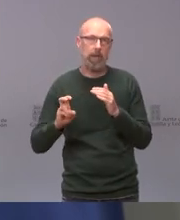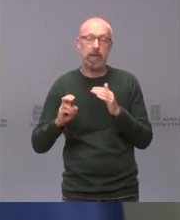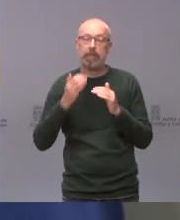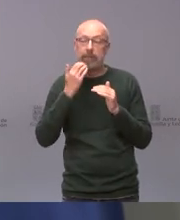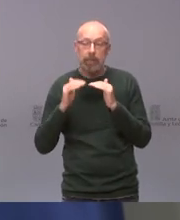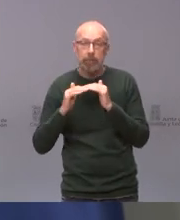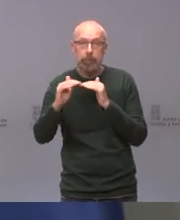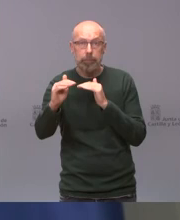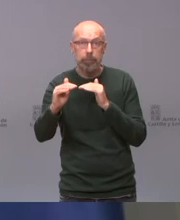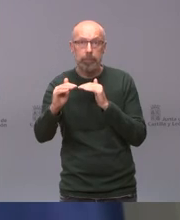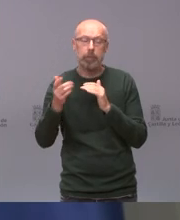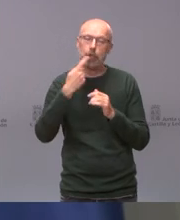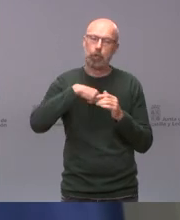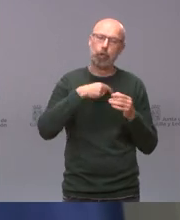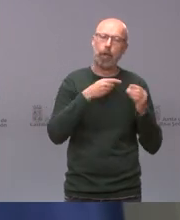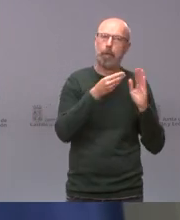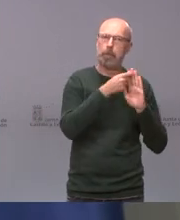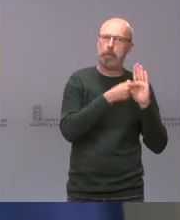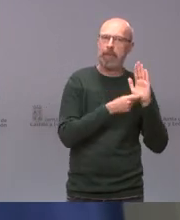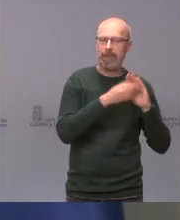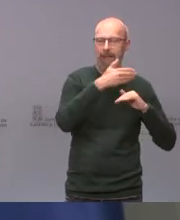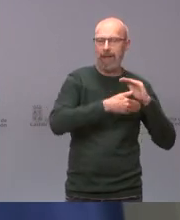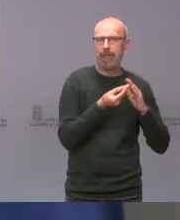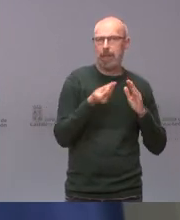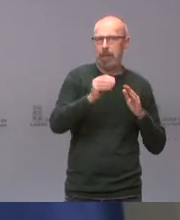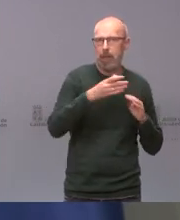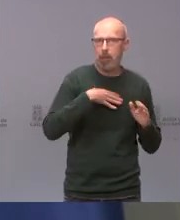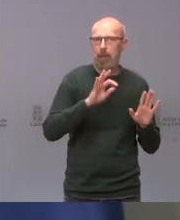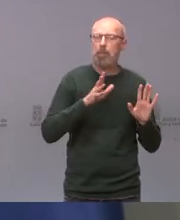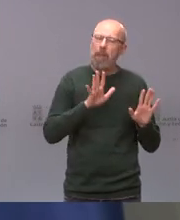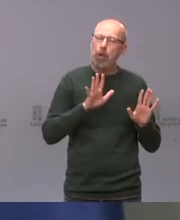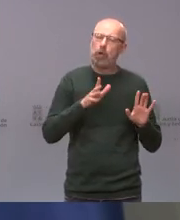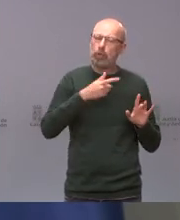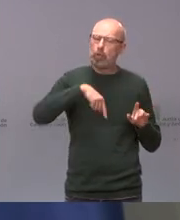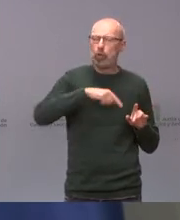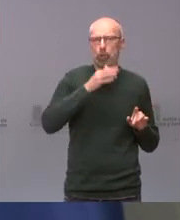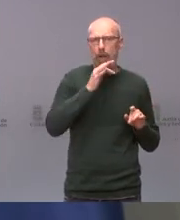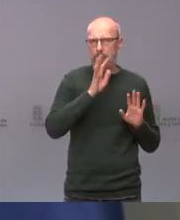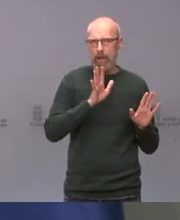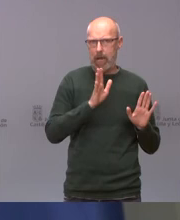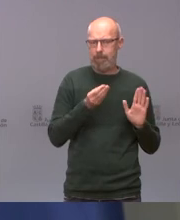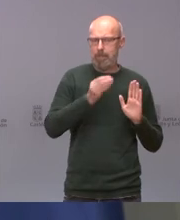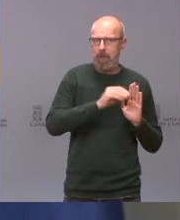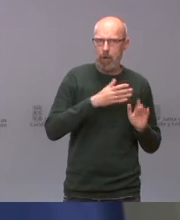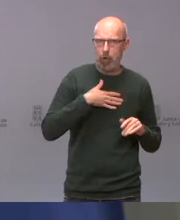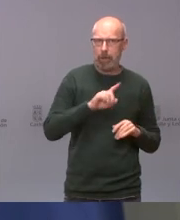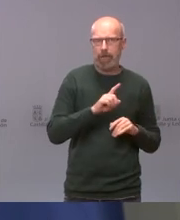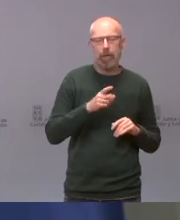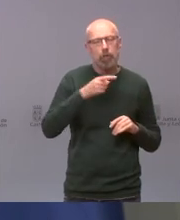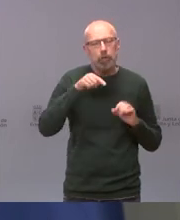restrictivas, cosa que no hemos querido hacer, no hemos querido restringir más. Lo que hemos querido es, en la medida de lo